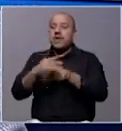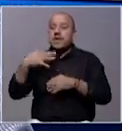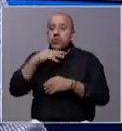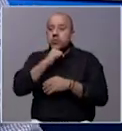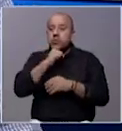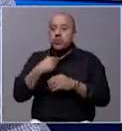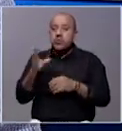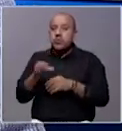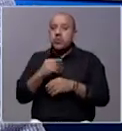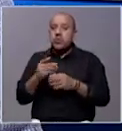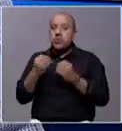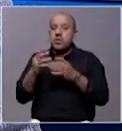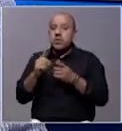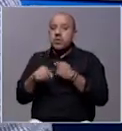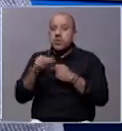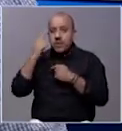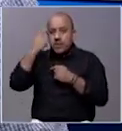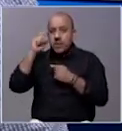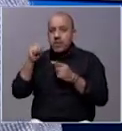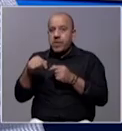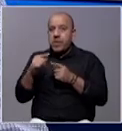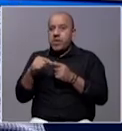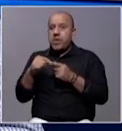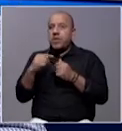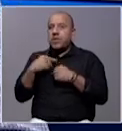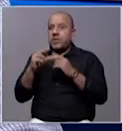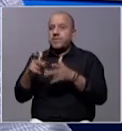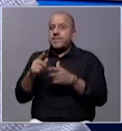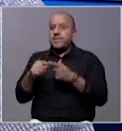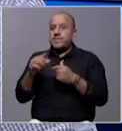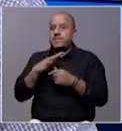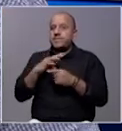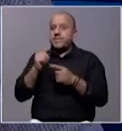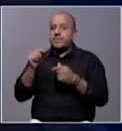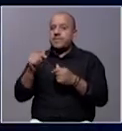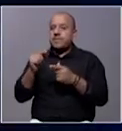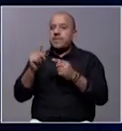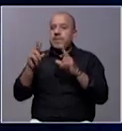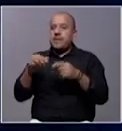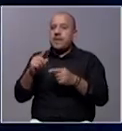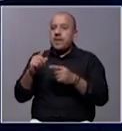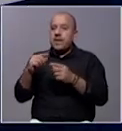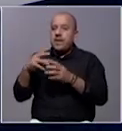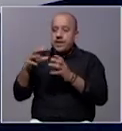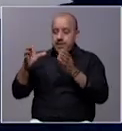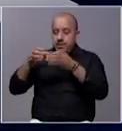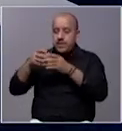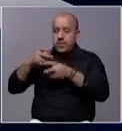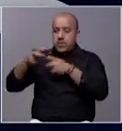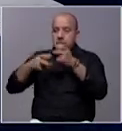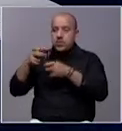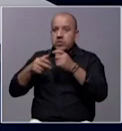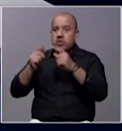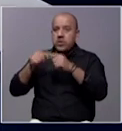todo marcha bien pues el propósito es darle a esto mucha dinámica a la sentencia esto hay que verlo en dos planos uno es este el de la coalición donde asumimos la responsabilidad de